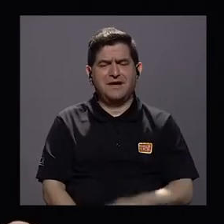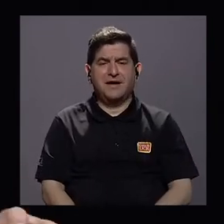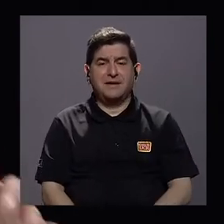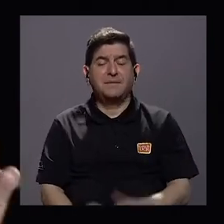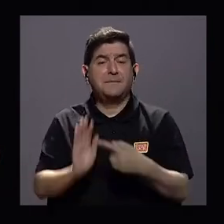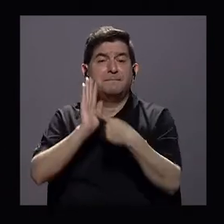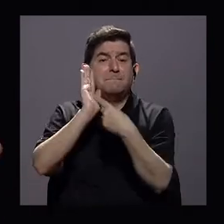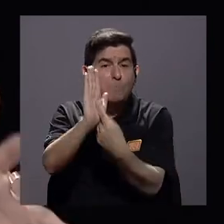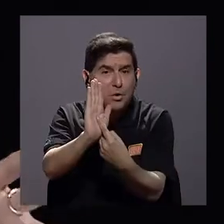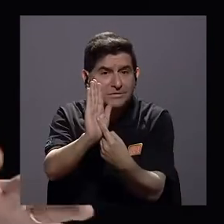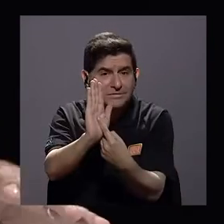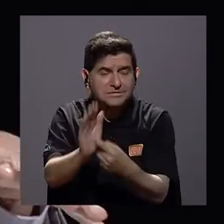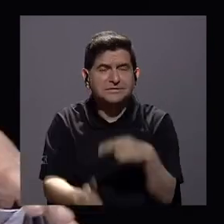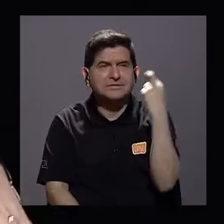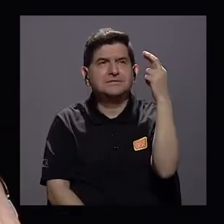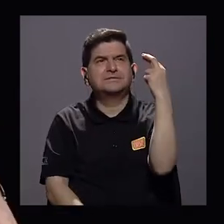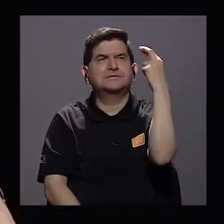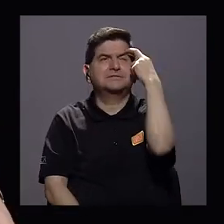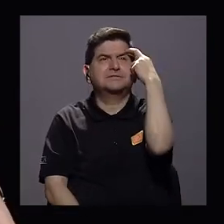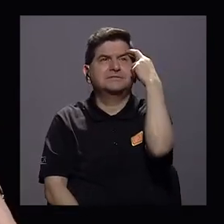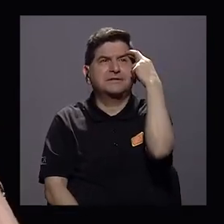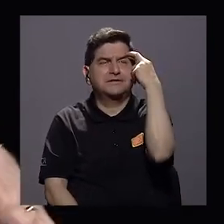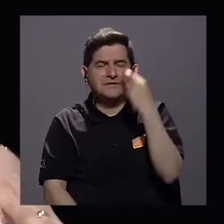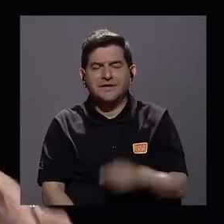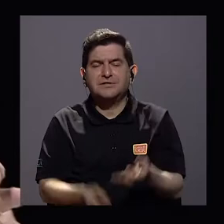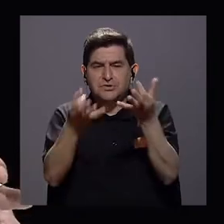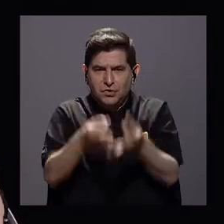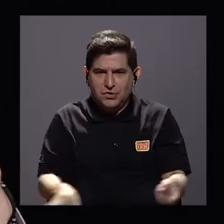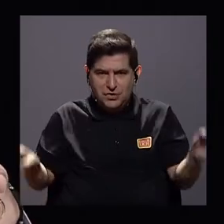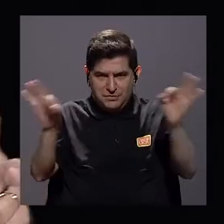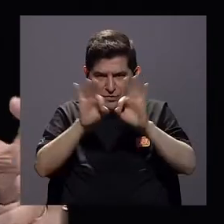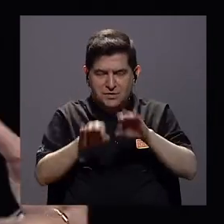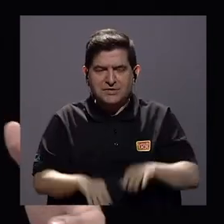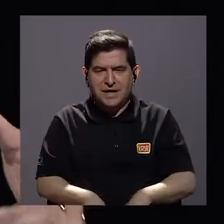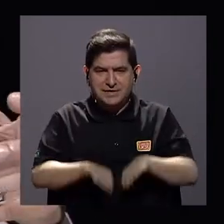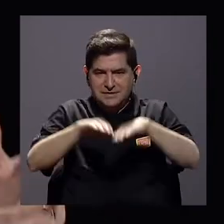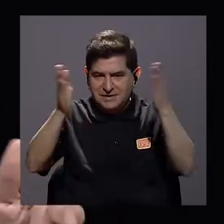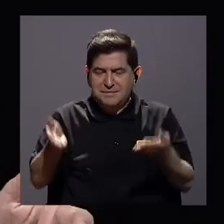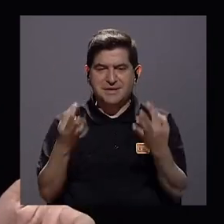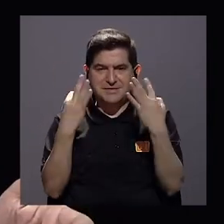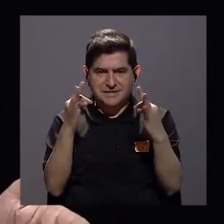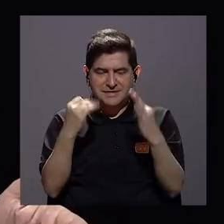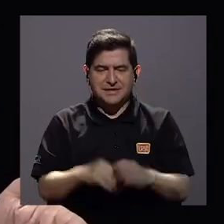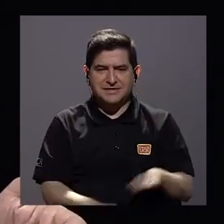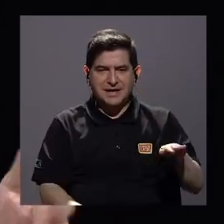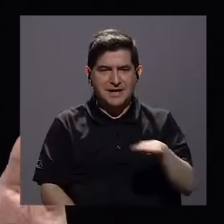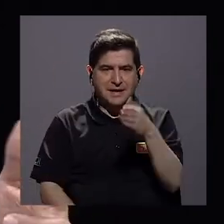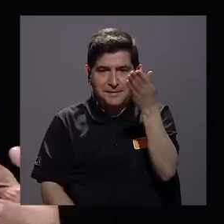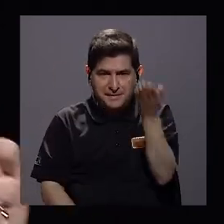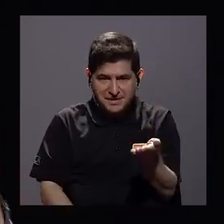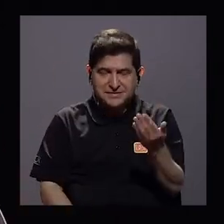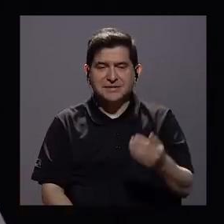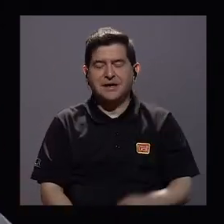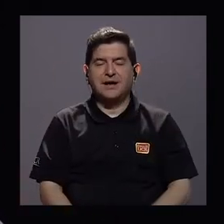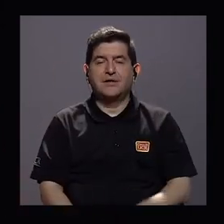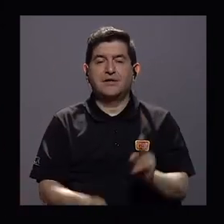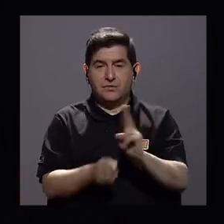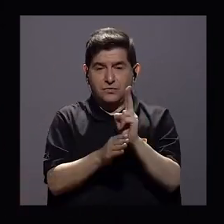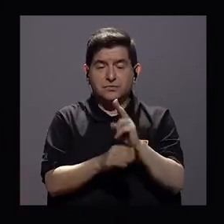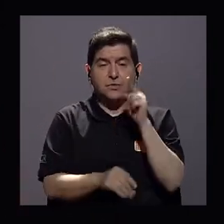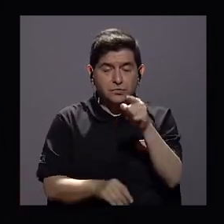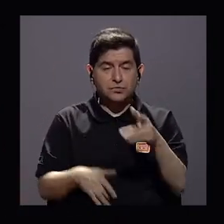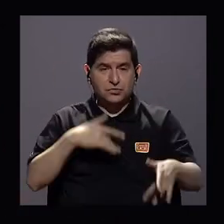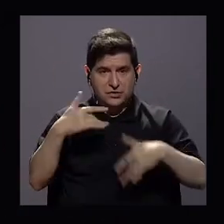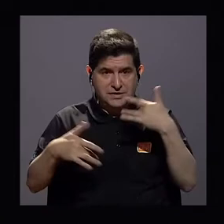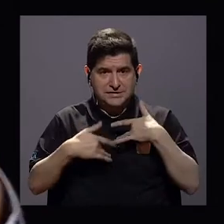pone en reflejo la importancia que en nuestra mesa tratemos de llevar el pescado. Uno que usted puede sentir en